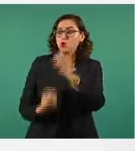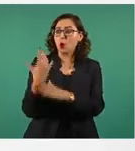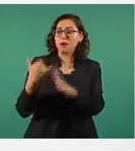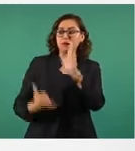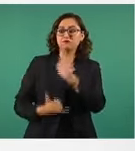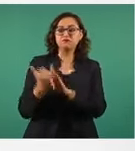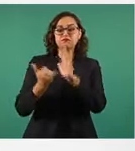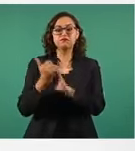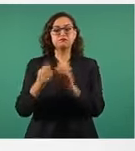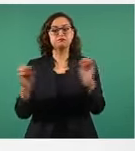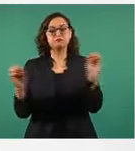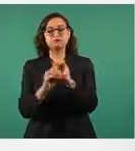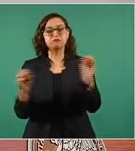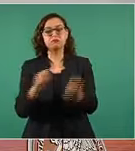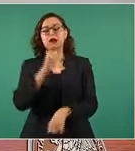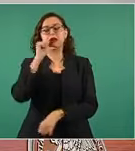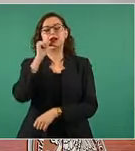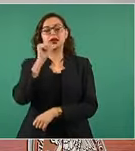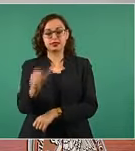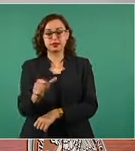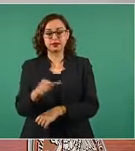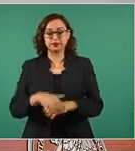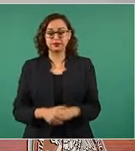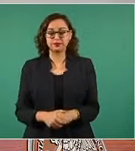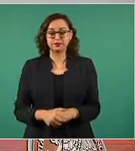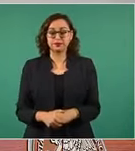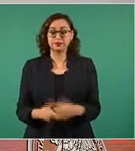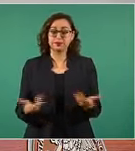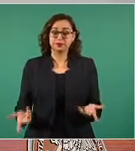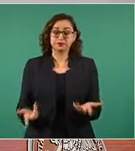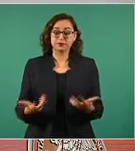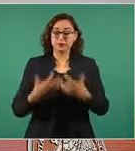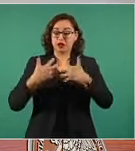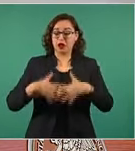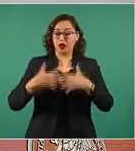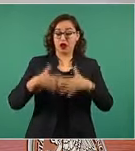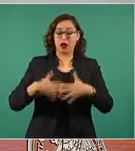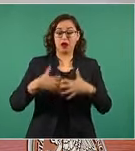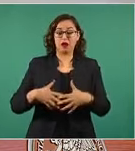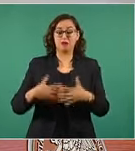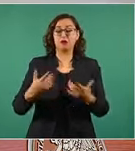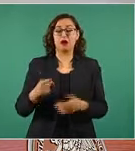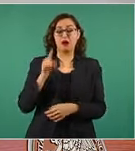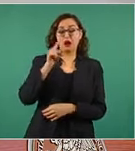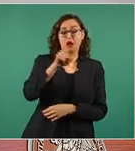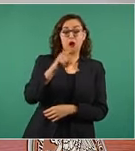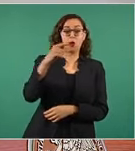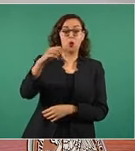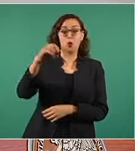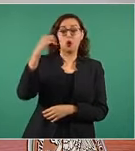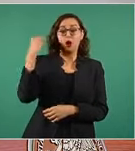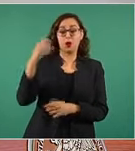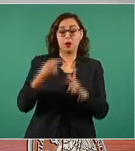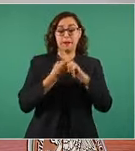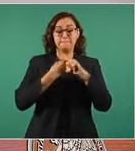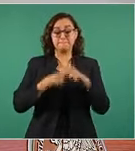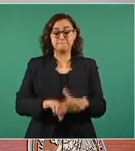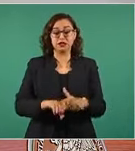país. La última fue la de Salina Cruz, Oaxaca, que empezó a operar en